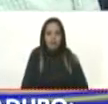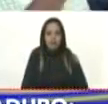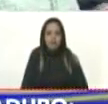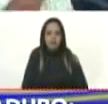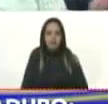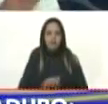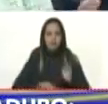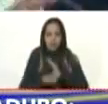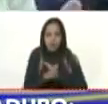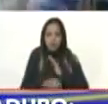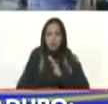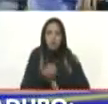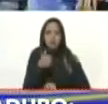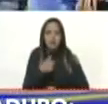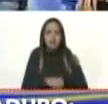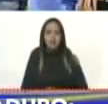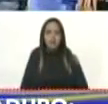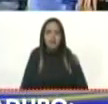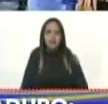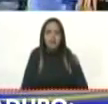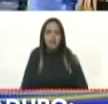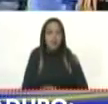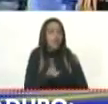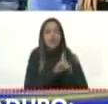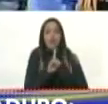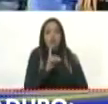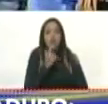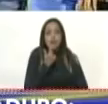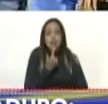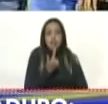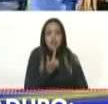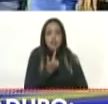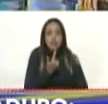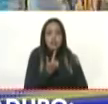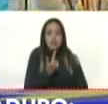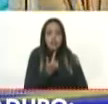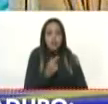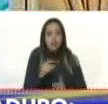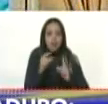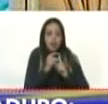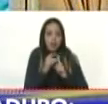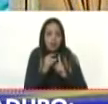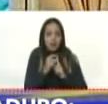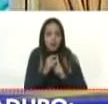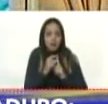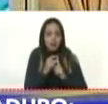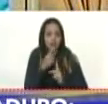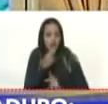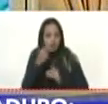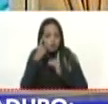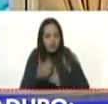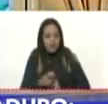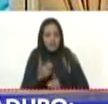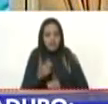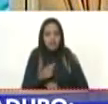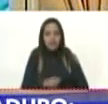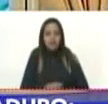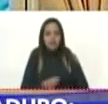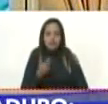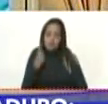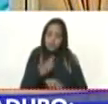Vamos por más. No digo ni una palabra que no deba decir. Vamos por más